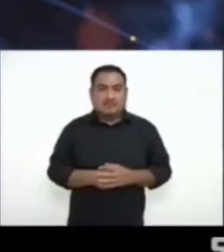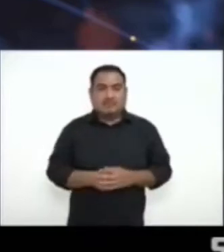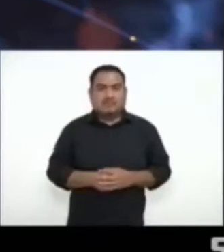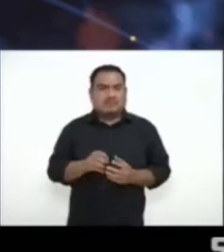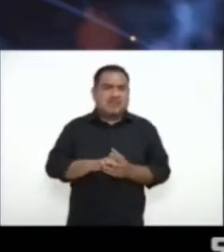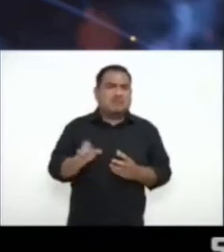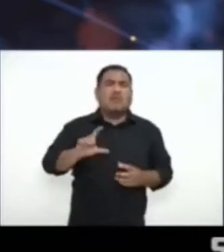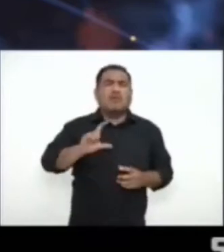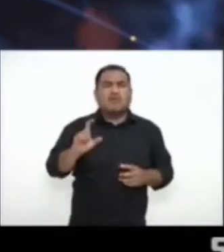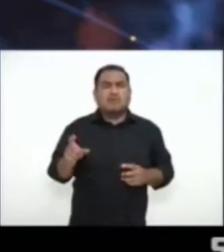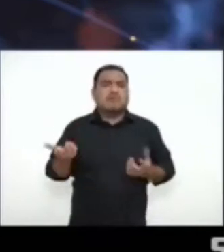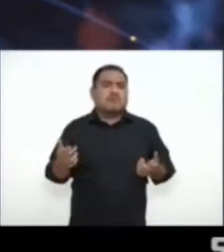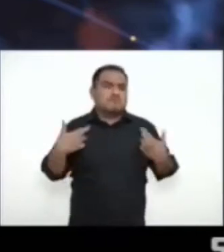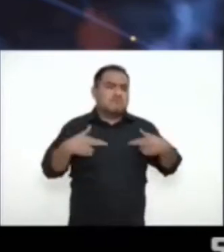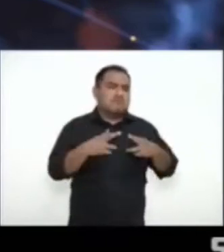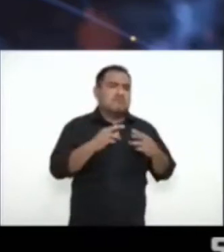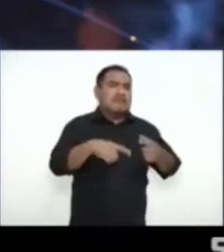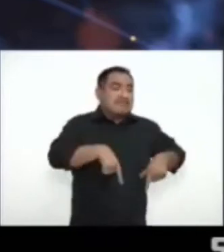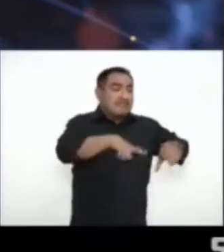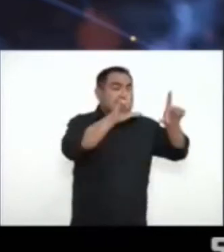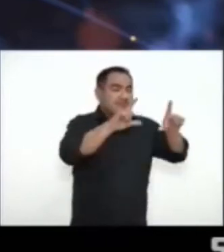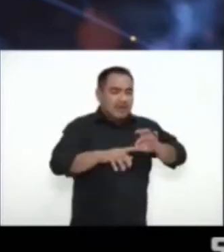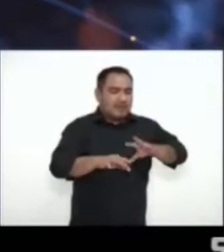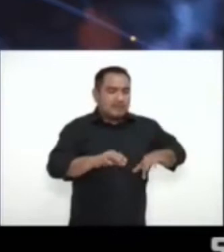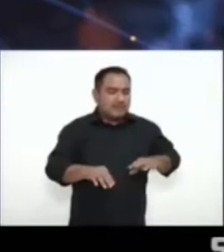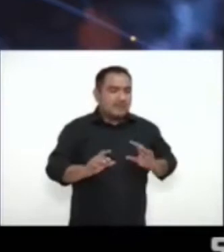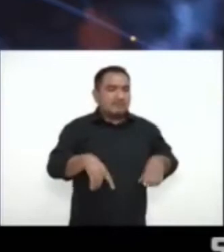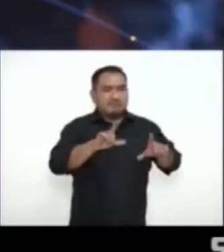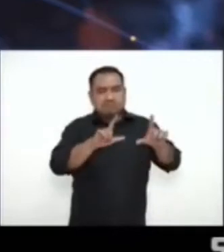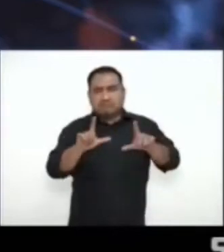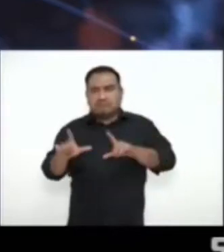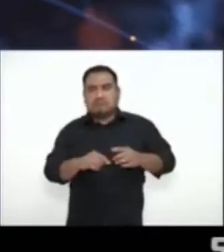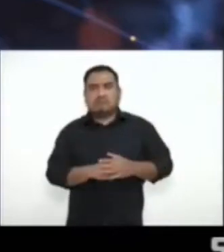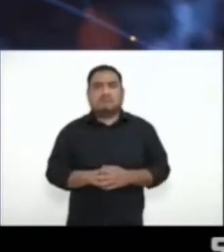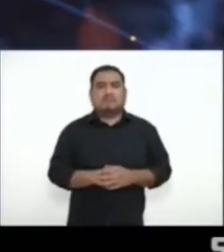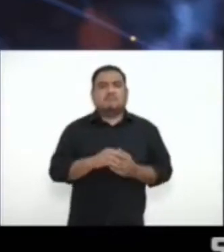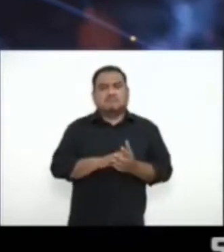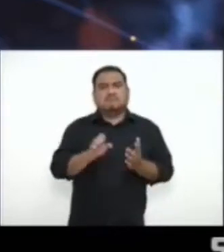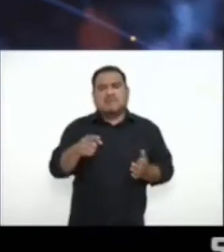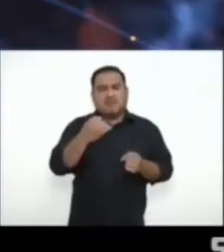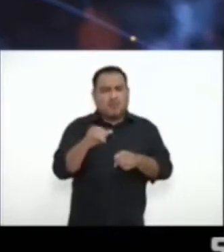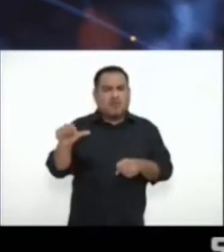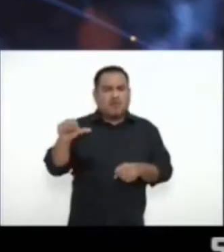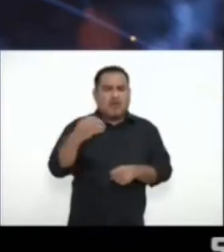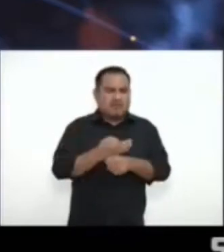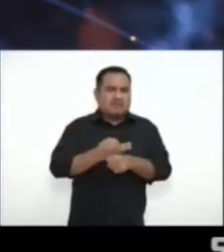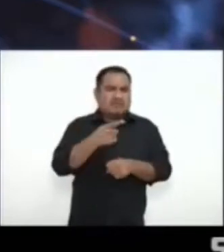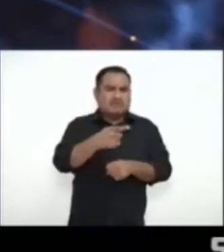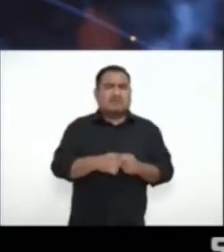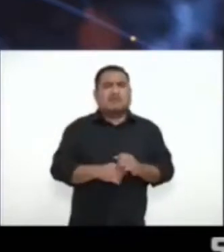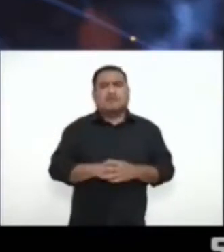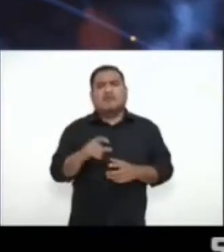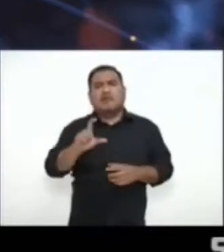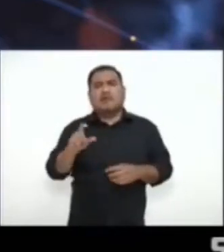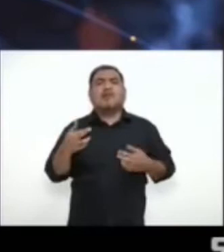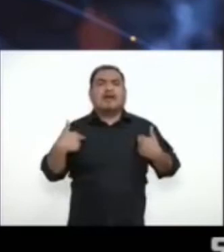una presentación, ser la persona que habla y que abre este evento tan importante. Claro que nos genera